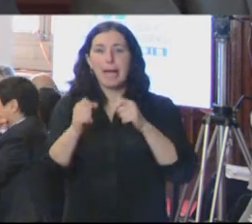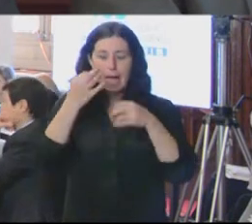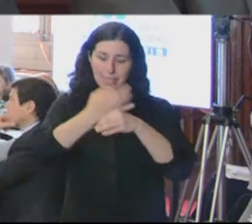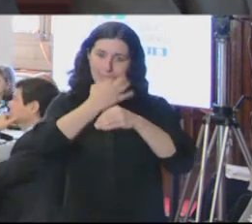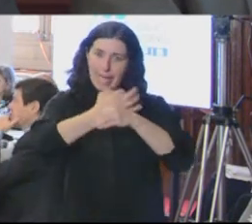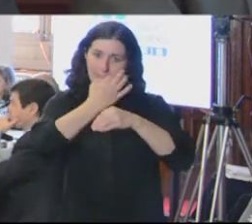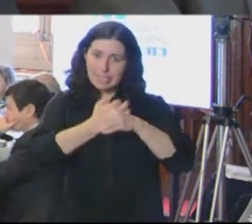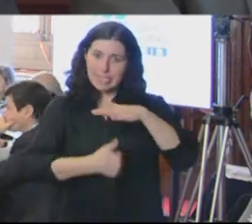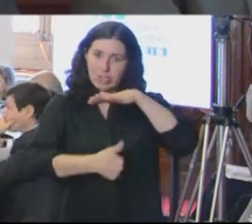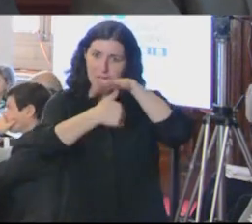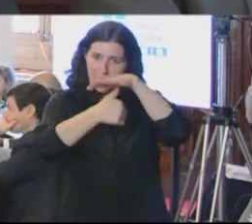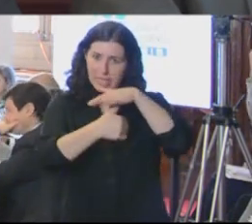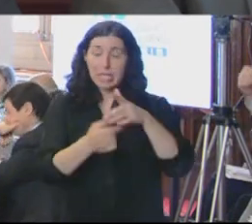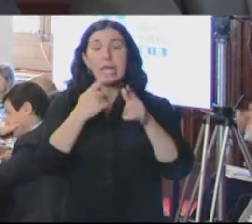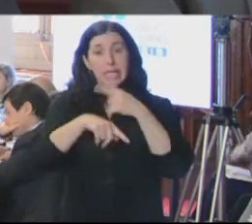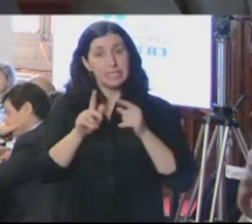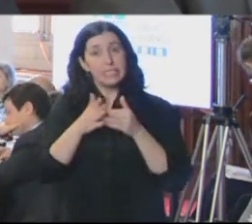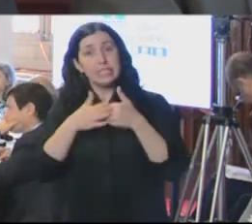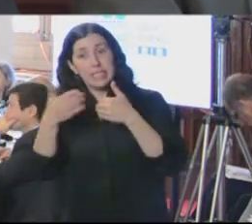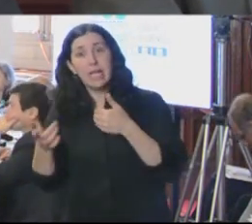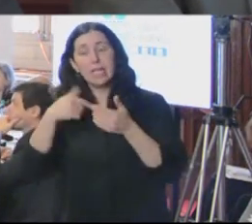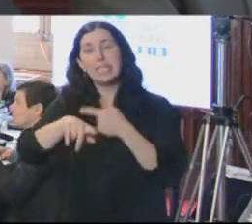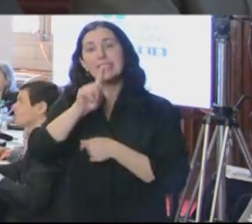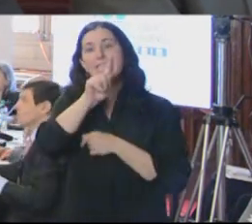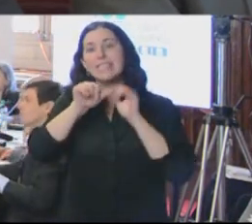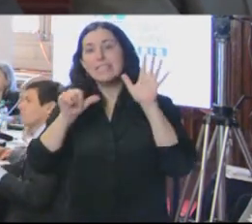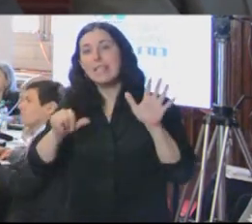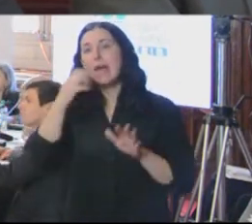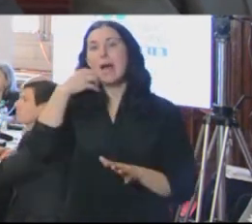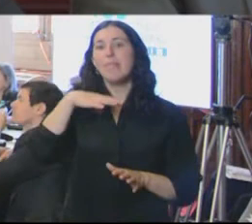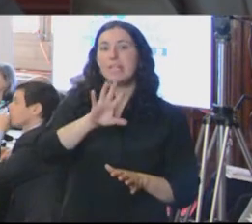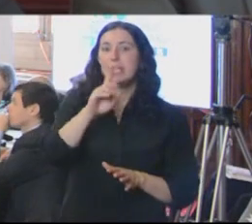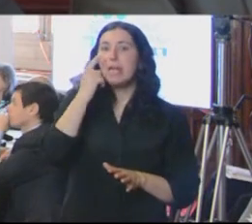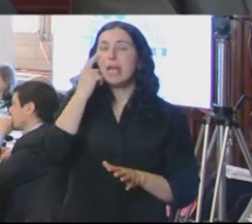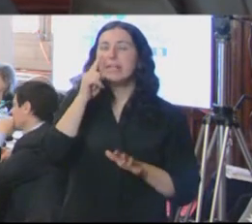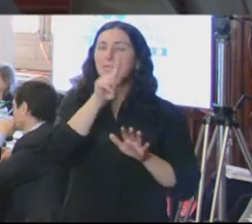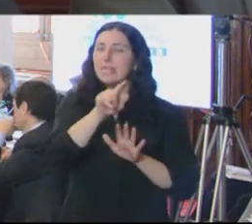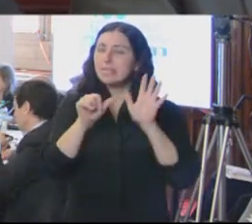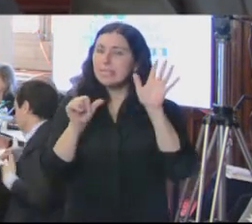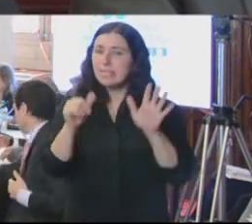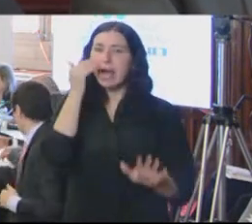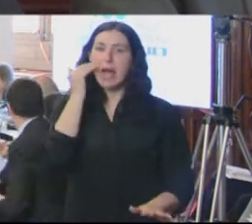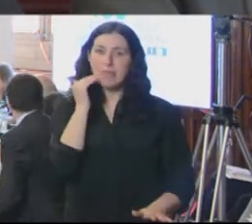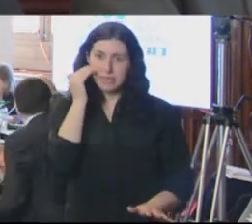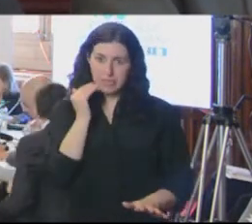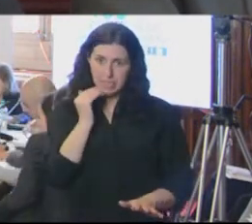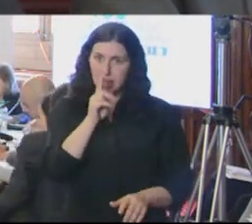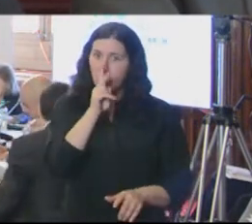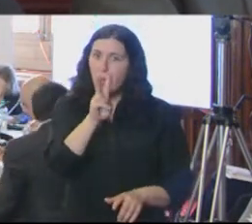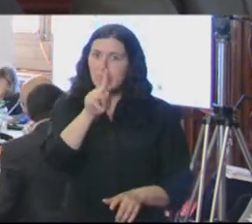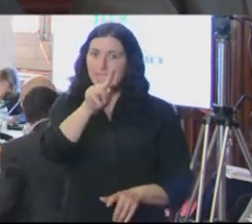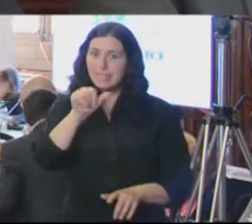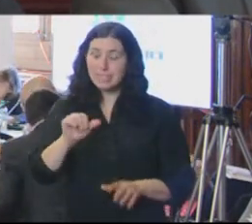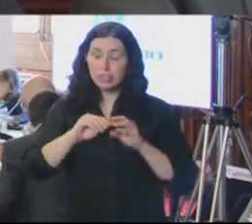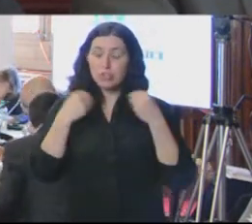a los ETCR, desde el 16 de abril de 2017 se han presentado 26 asesinatos, el